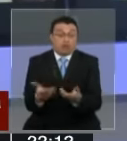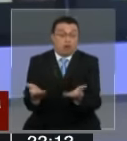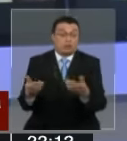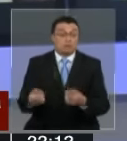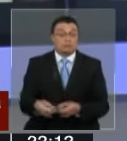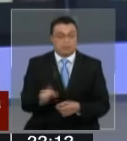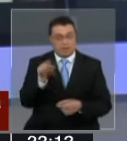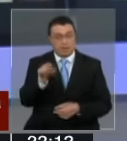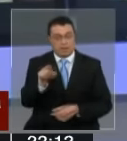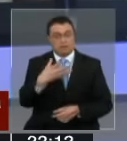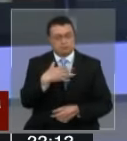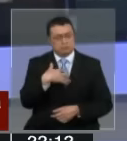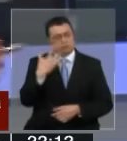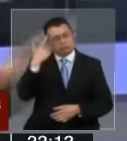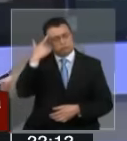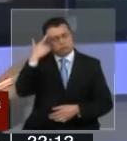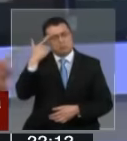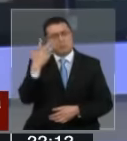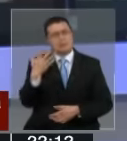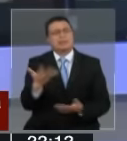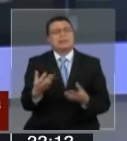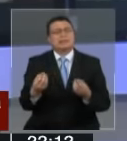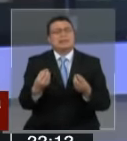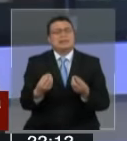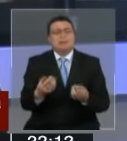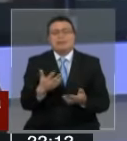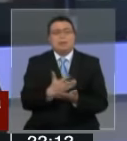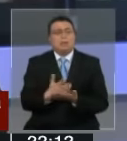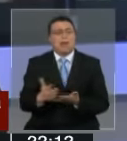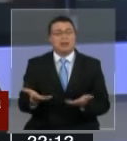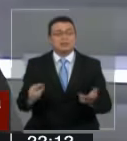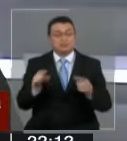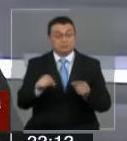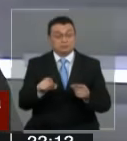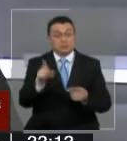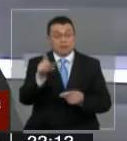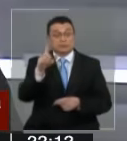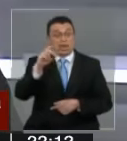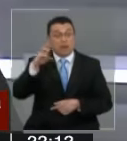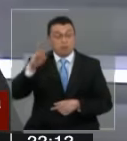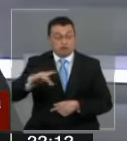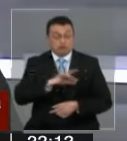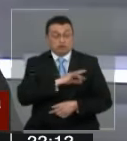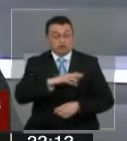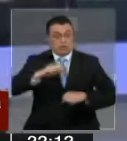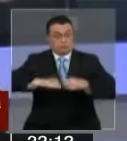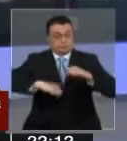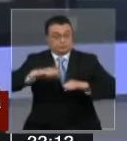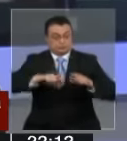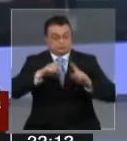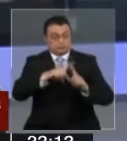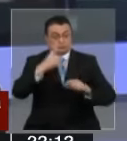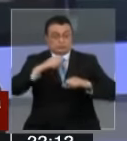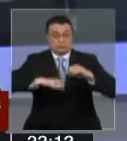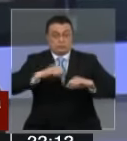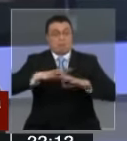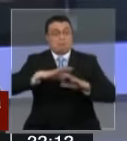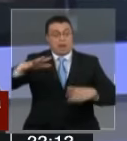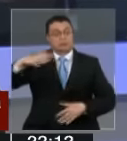ahí uno dice, algo pasa, porque se identifica la industria salmonera en Chile como una de las industrias